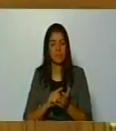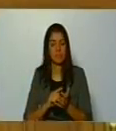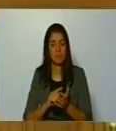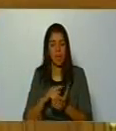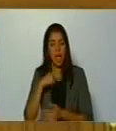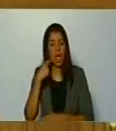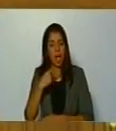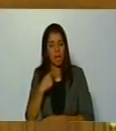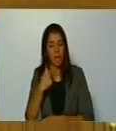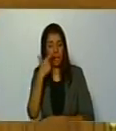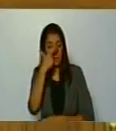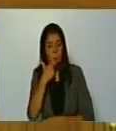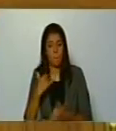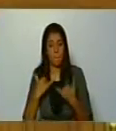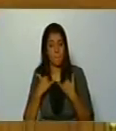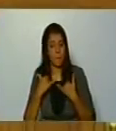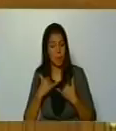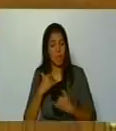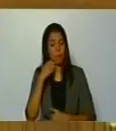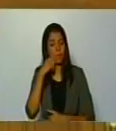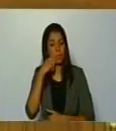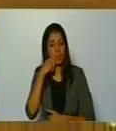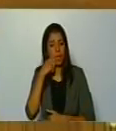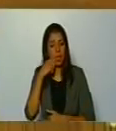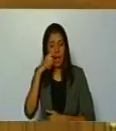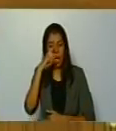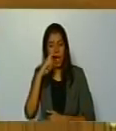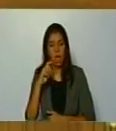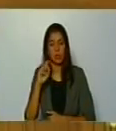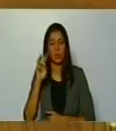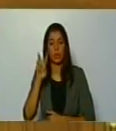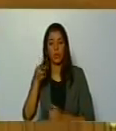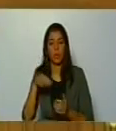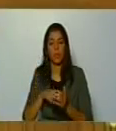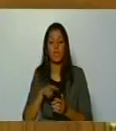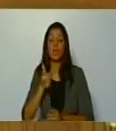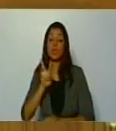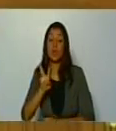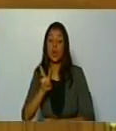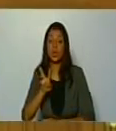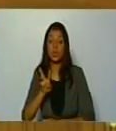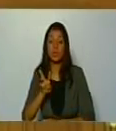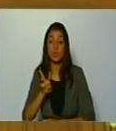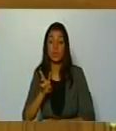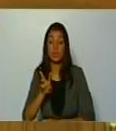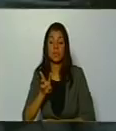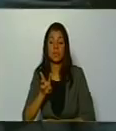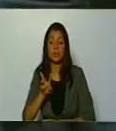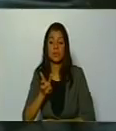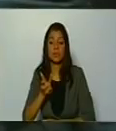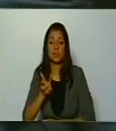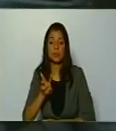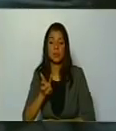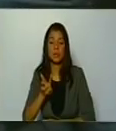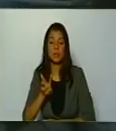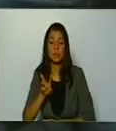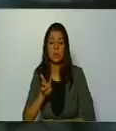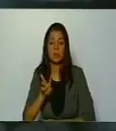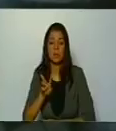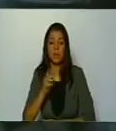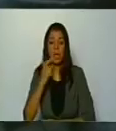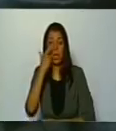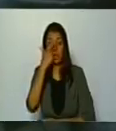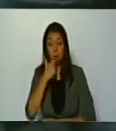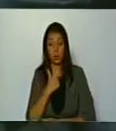hablar en primera persona. En el año 2002, Tarek Lanzá tenía